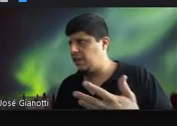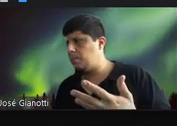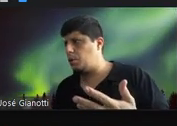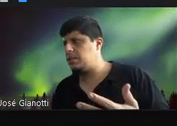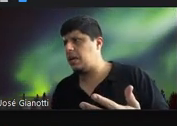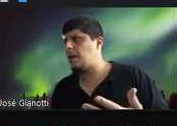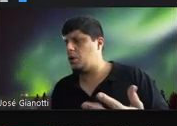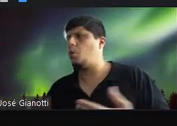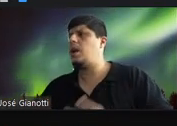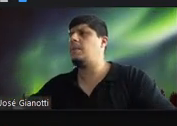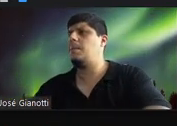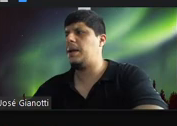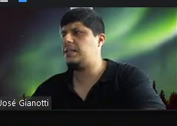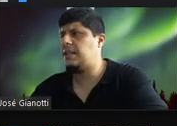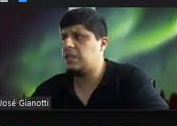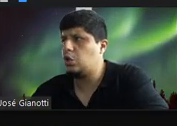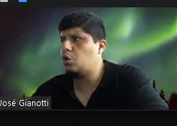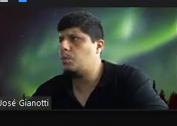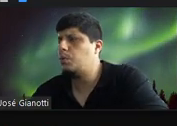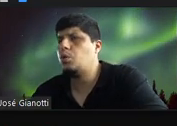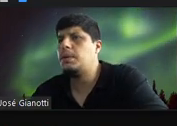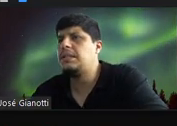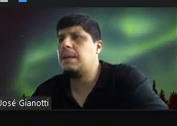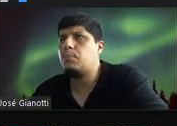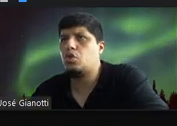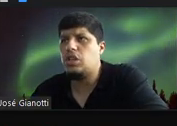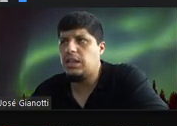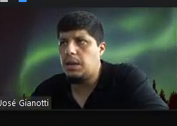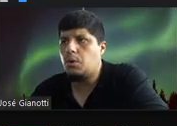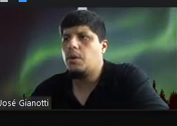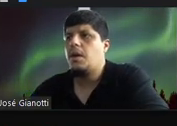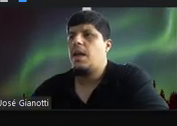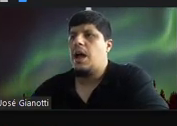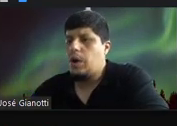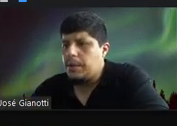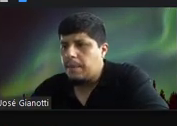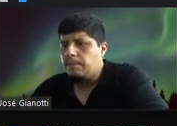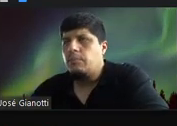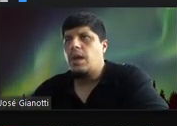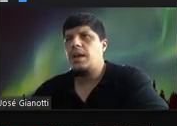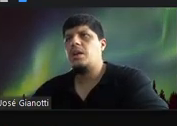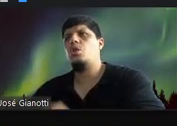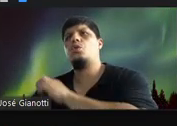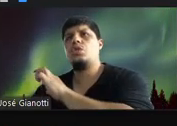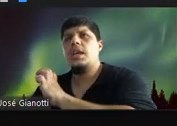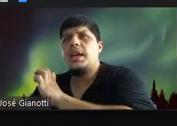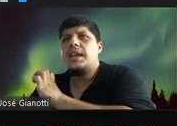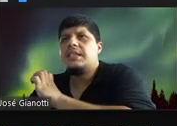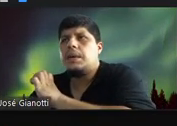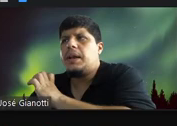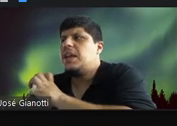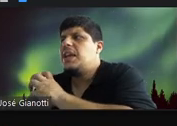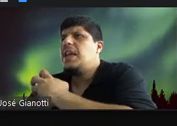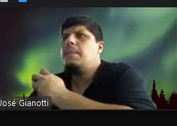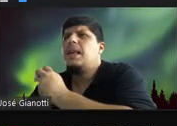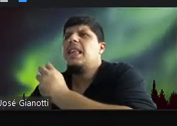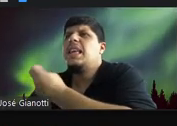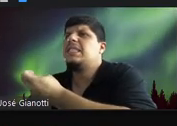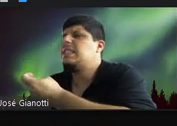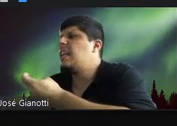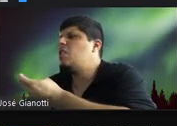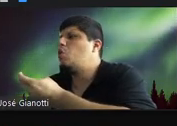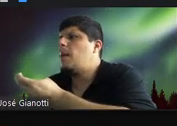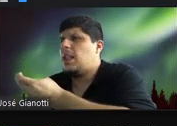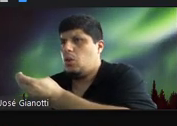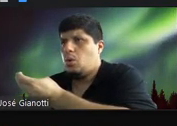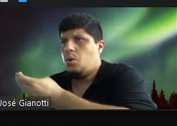en diferentes provincias del país, lo cual a mí me parece desde todo punto de vista positivo. Ahora bien, lo que ustedes querían saber, ¿qué medidas